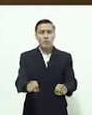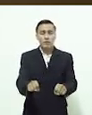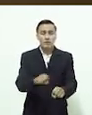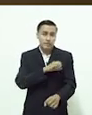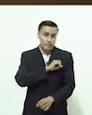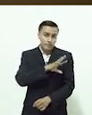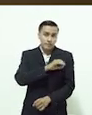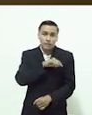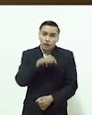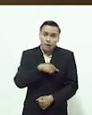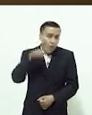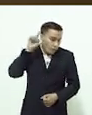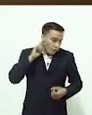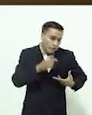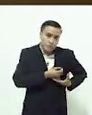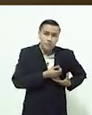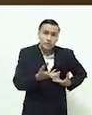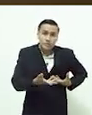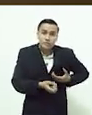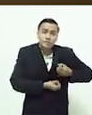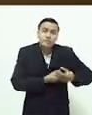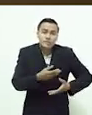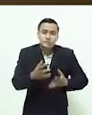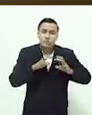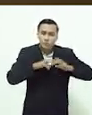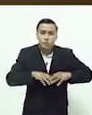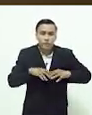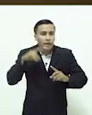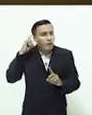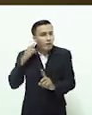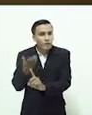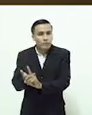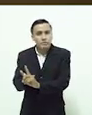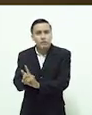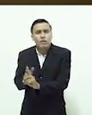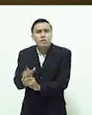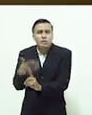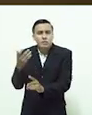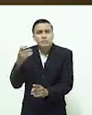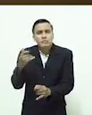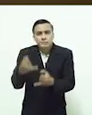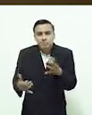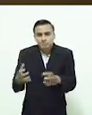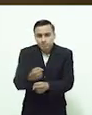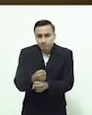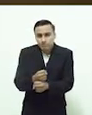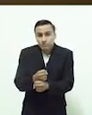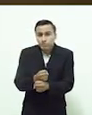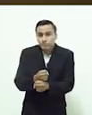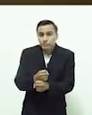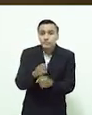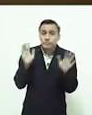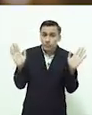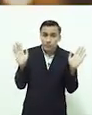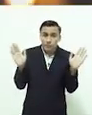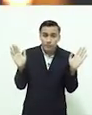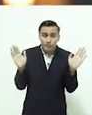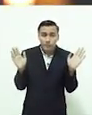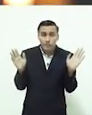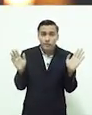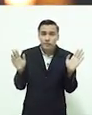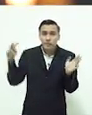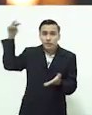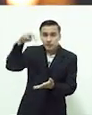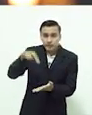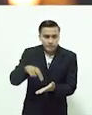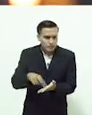muerte. Salen del corazón del hombre, y eso es lo que destruye al hombre. Conclusión: Jesús ha venido